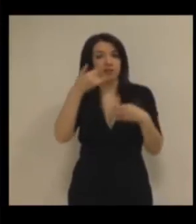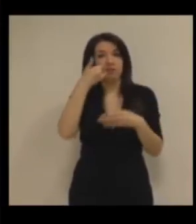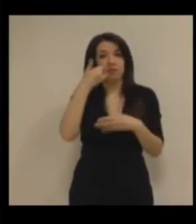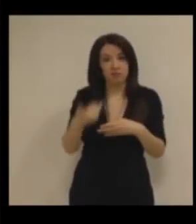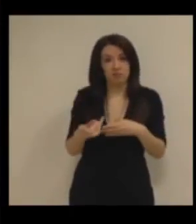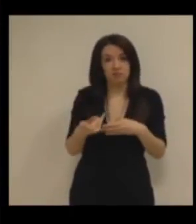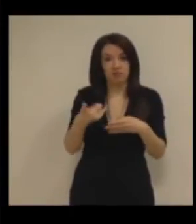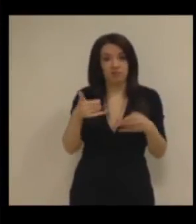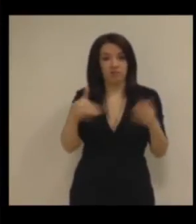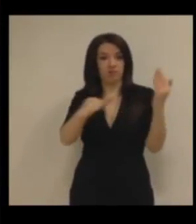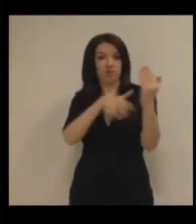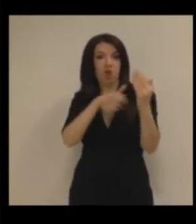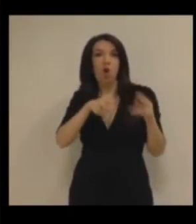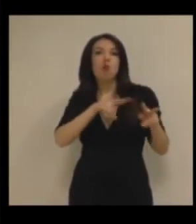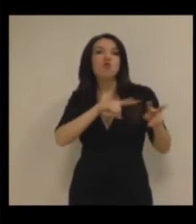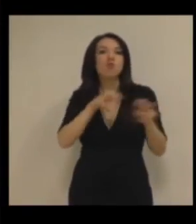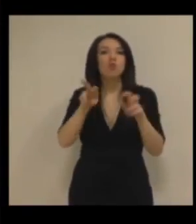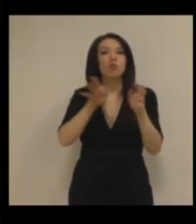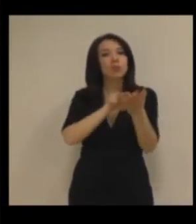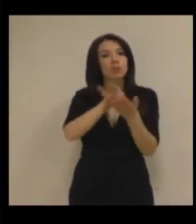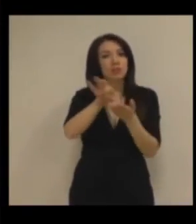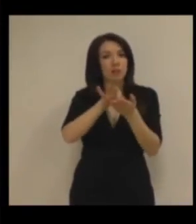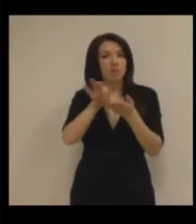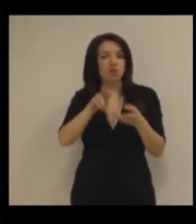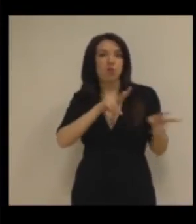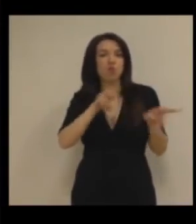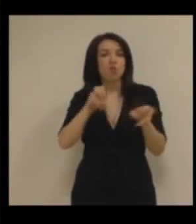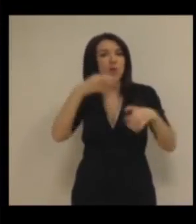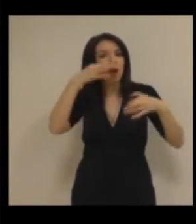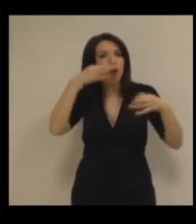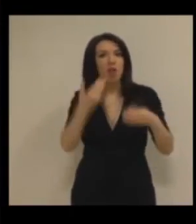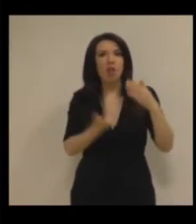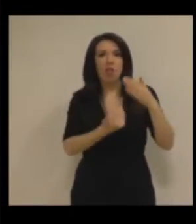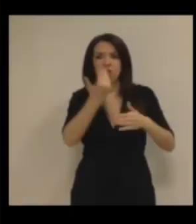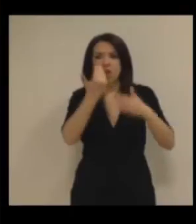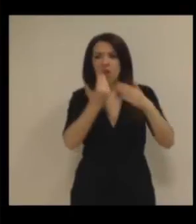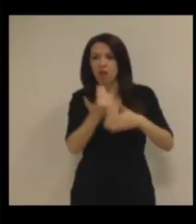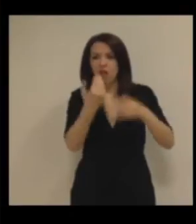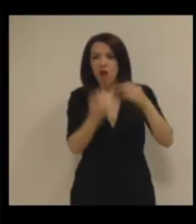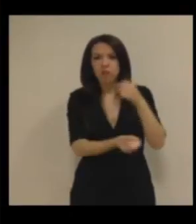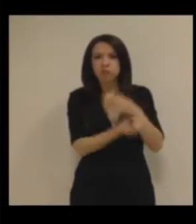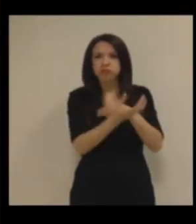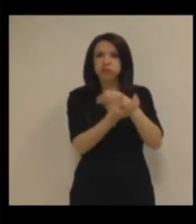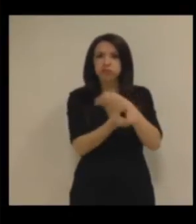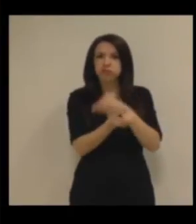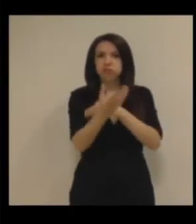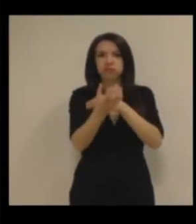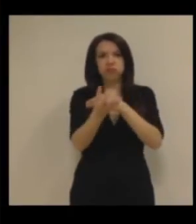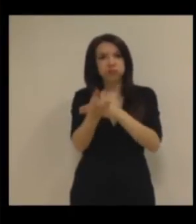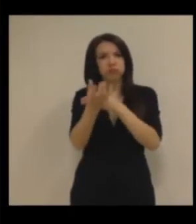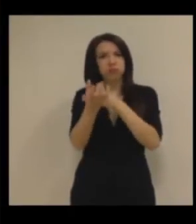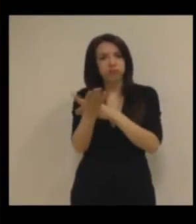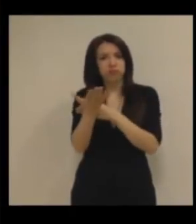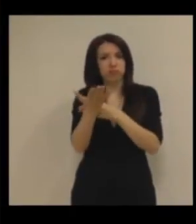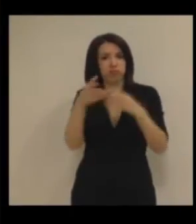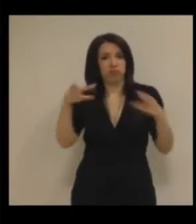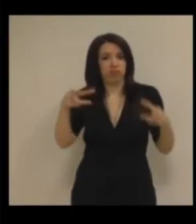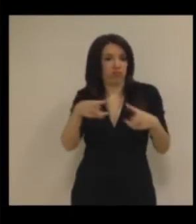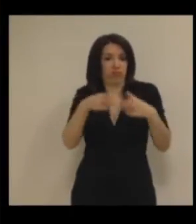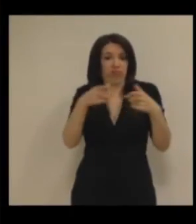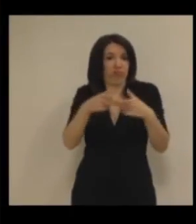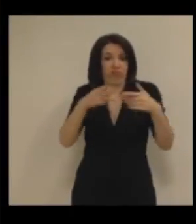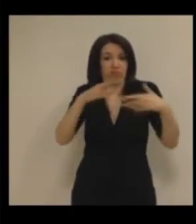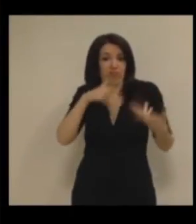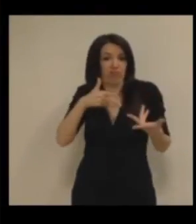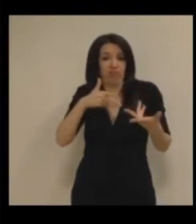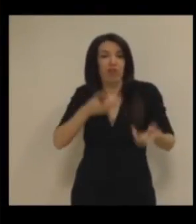medios telemáticos o nuevos servicios, nuevas realidades que cada día van surgiendo en la sociedad de la información